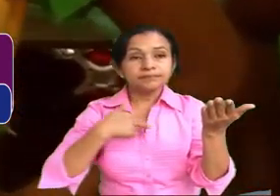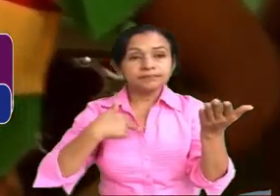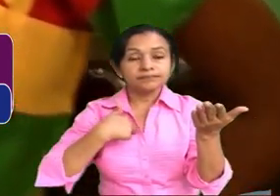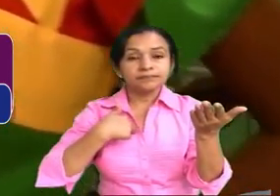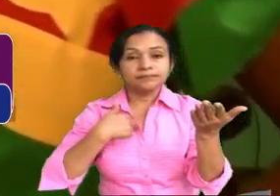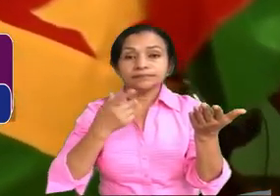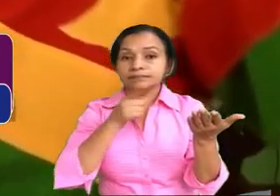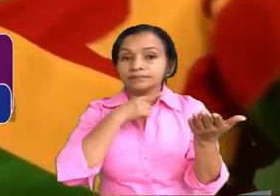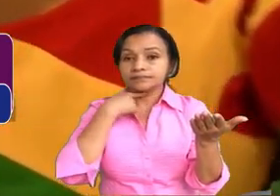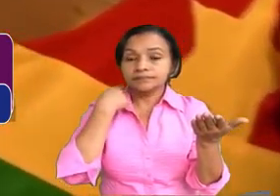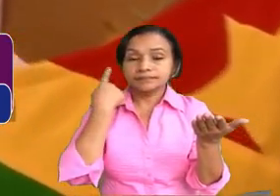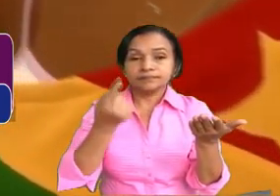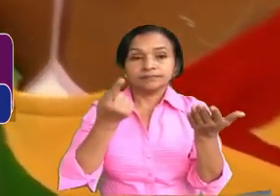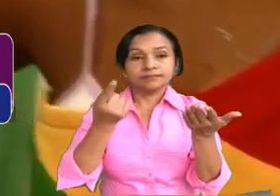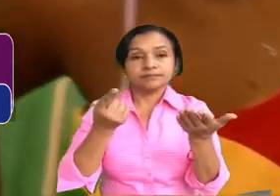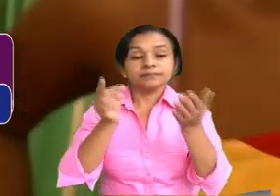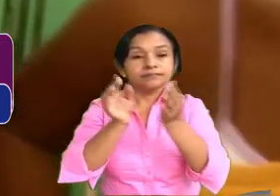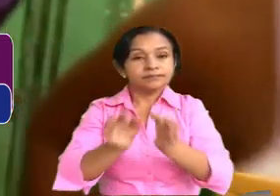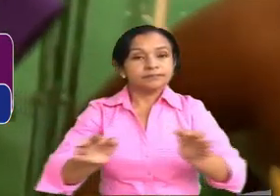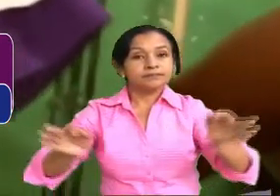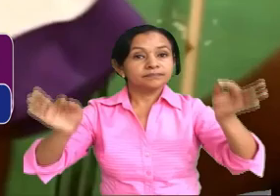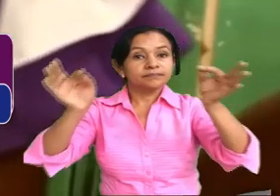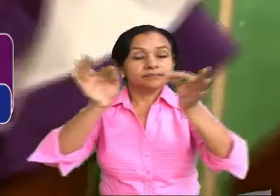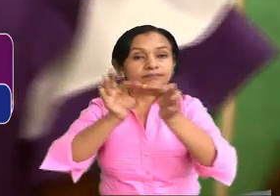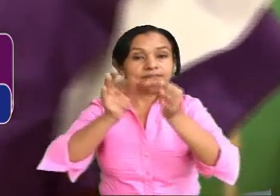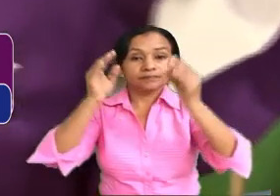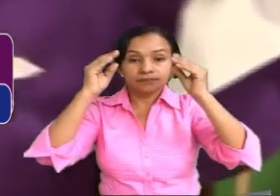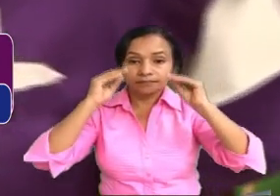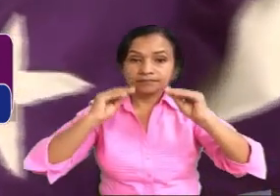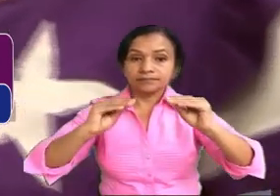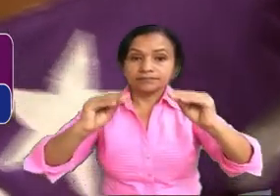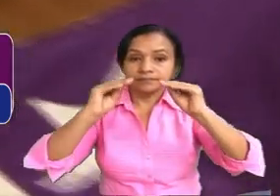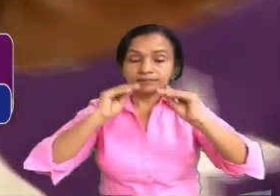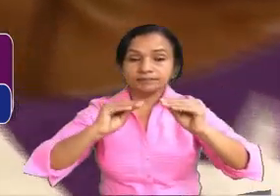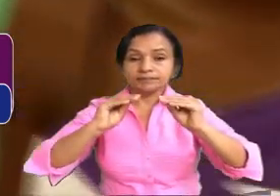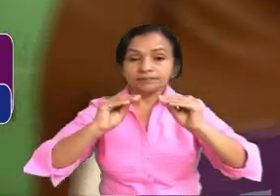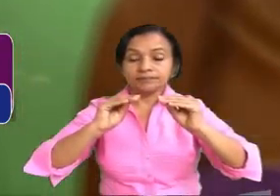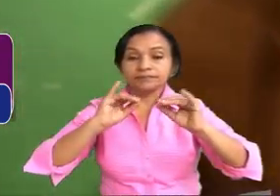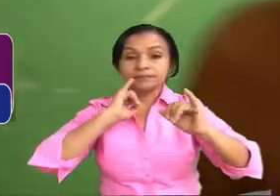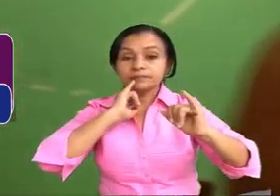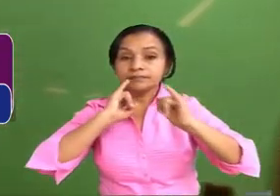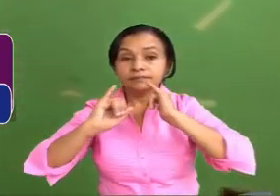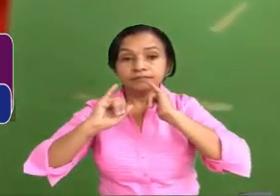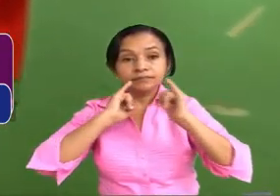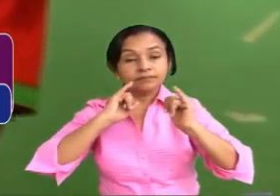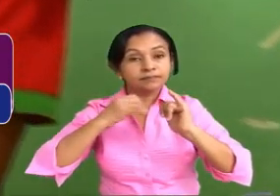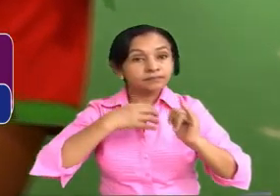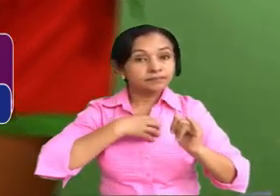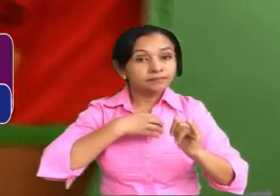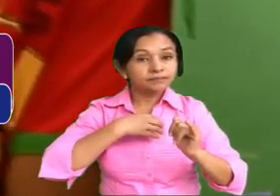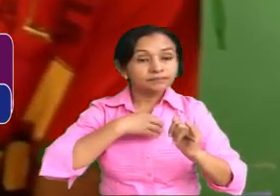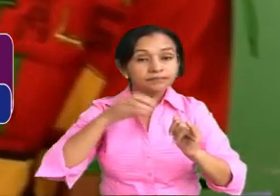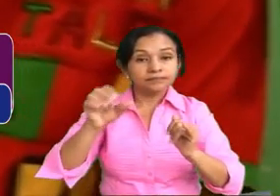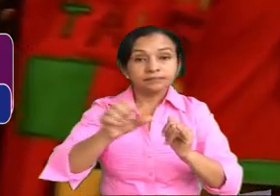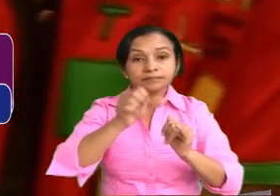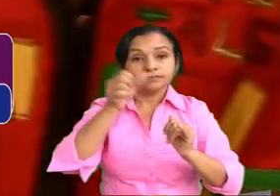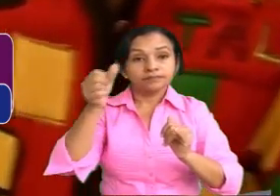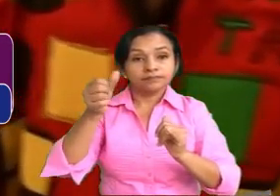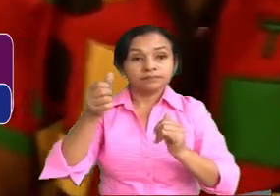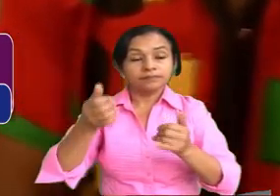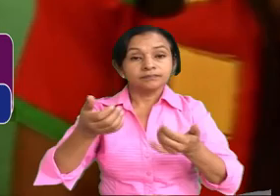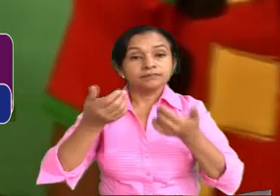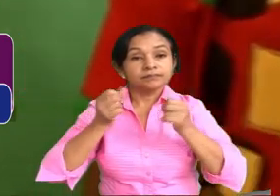bien es cierto, un paso primordial es tener educación en el lenguaje materno, pero también otro proceso es dar